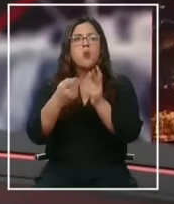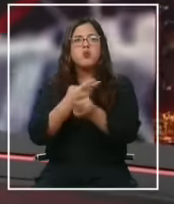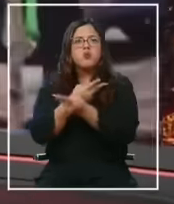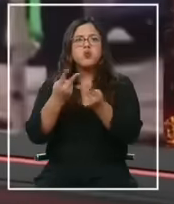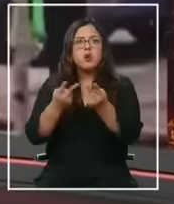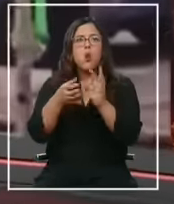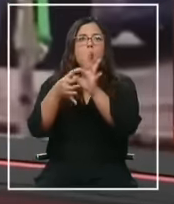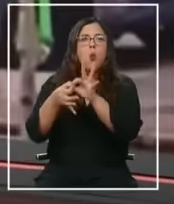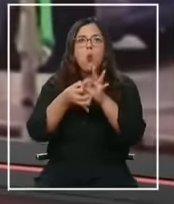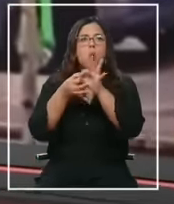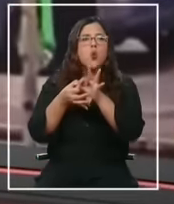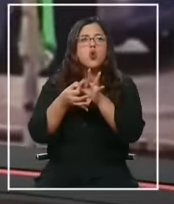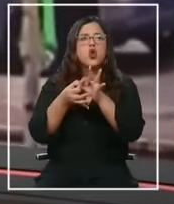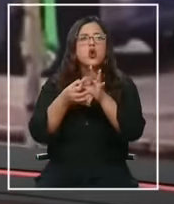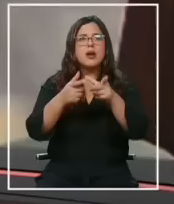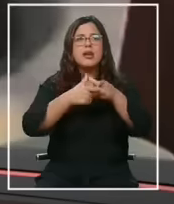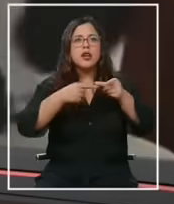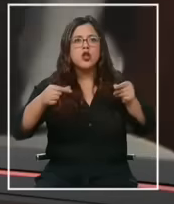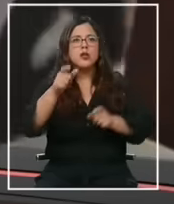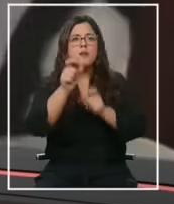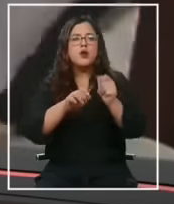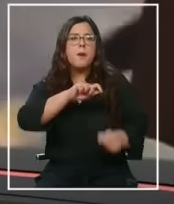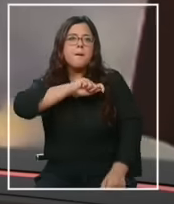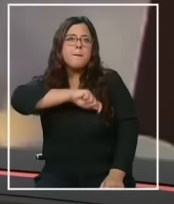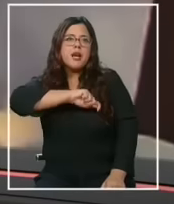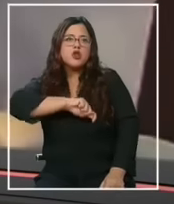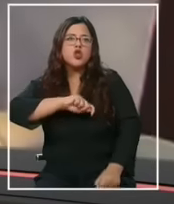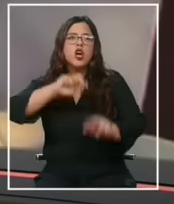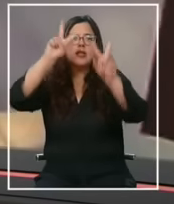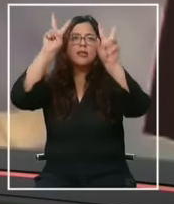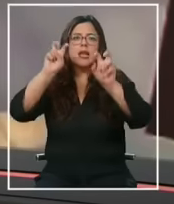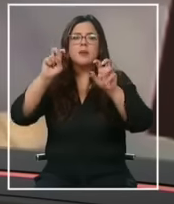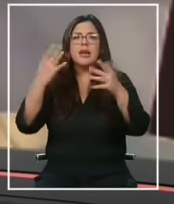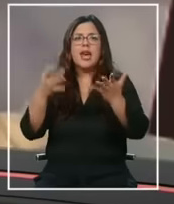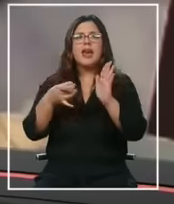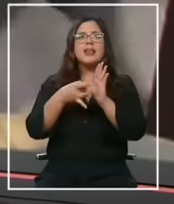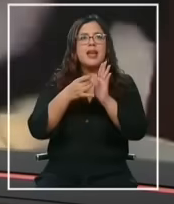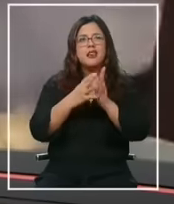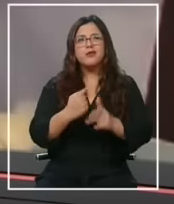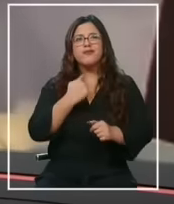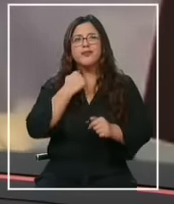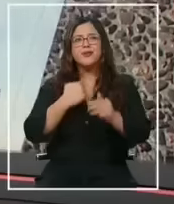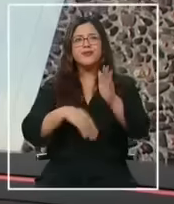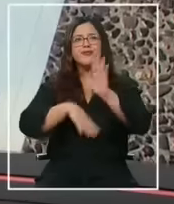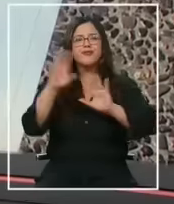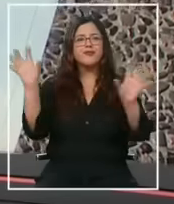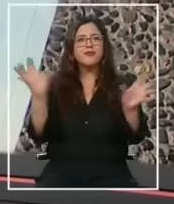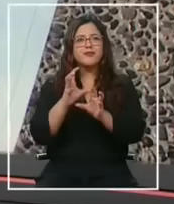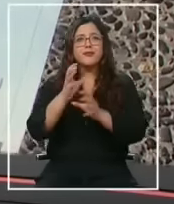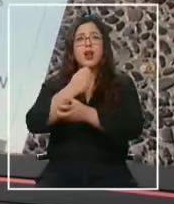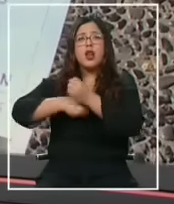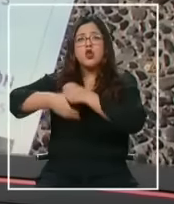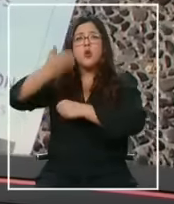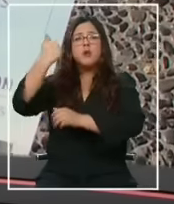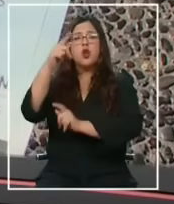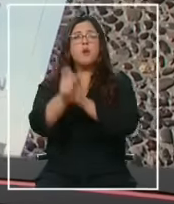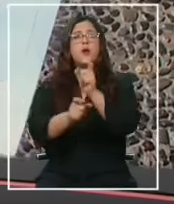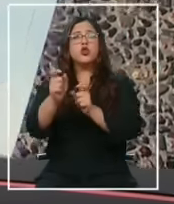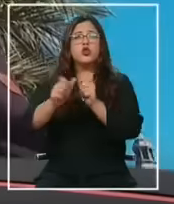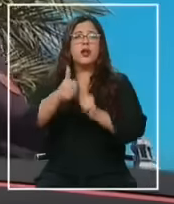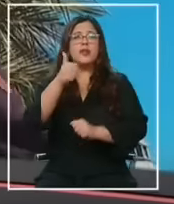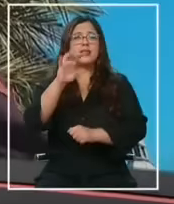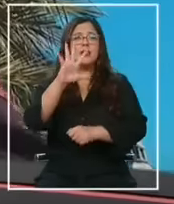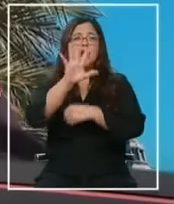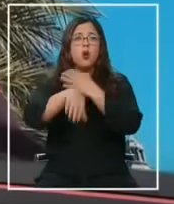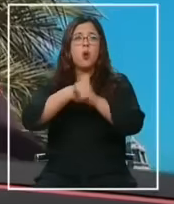publicó la Unión Nacional de Pensionados ante los delitos con extrema violencia que están sufriendo. Solo el año pasado, las personas de